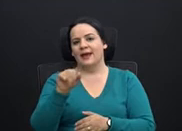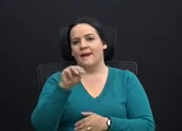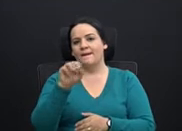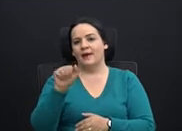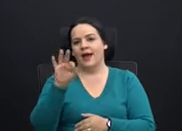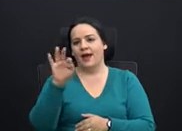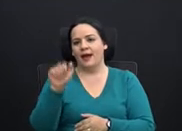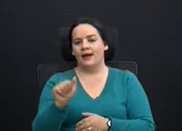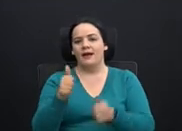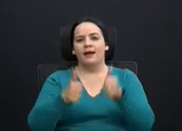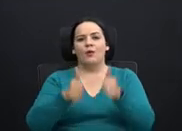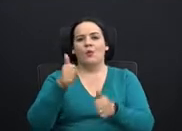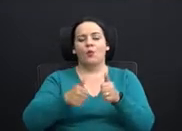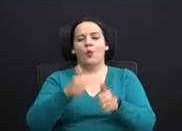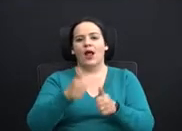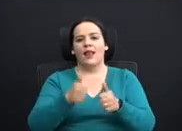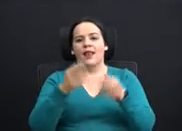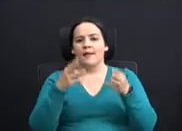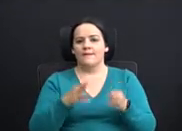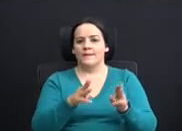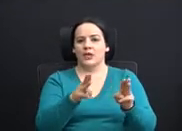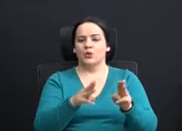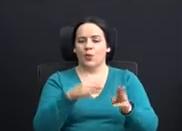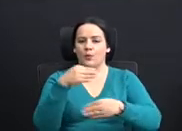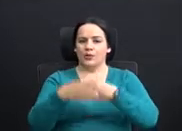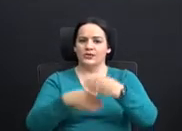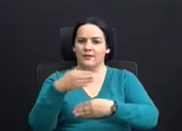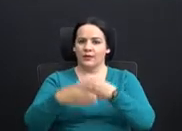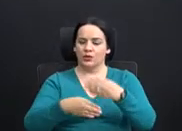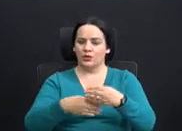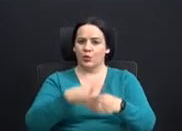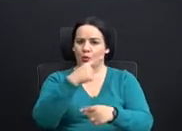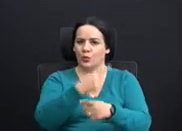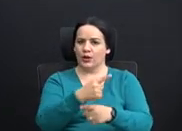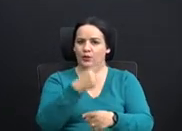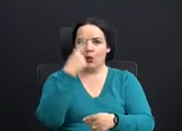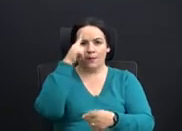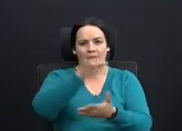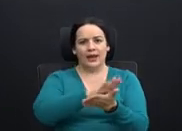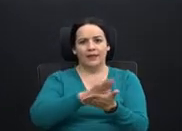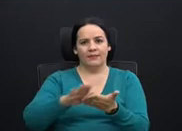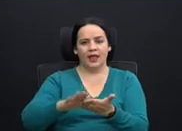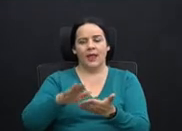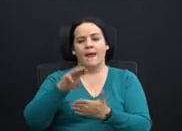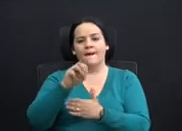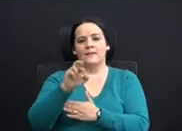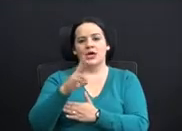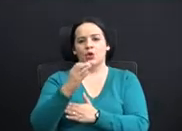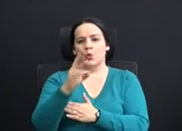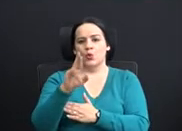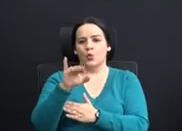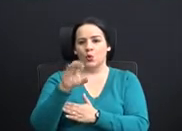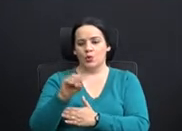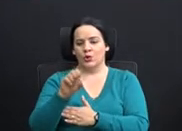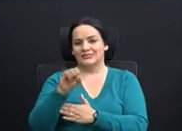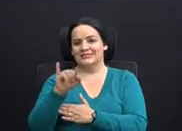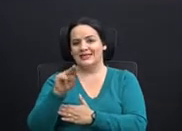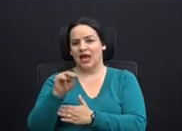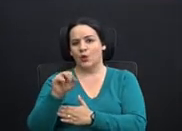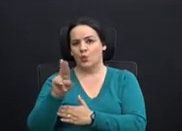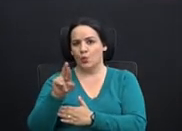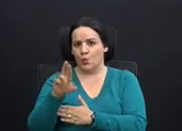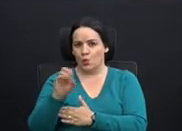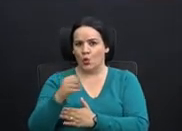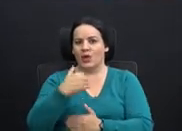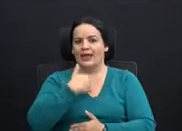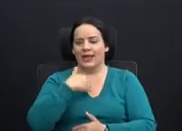debe ser el método y procedimiento indicado para la limpieza del mercurio y del cianuro que hay en la zona? Y eso sin tomar en cuenta los millones que va